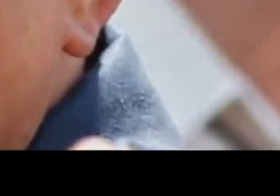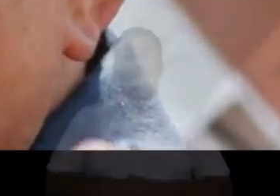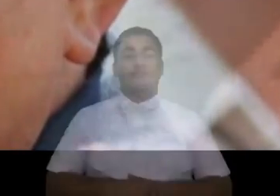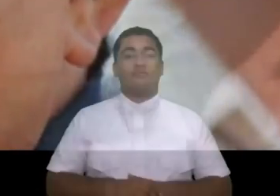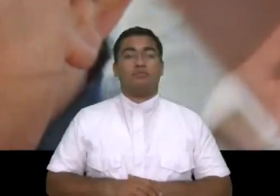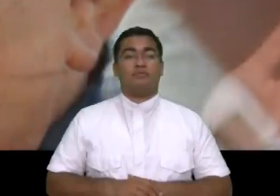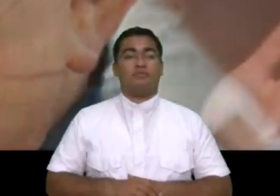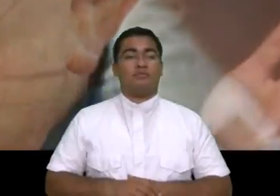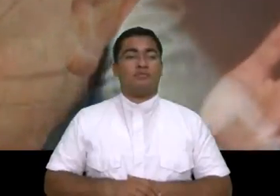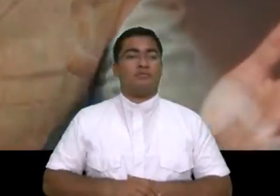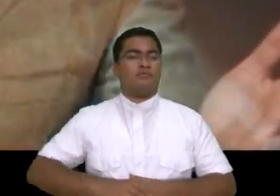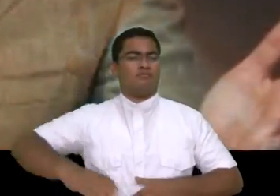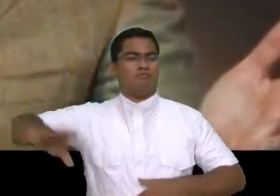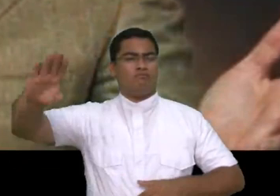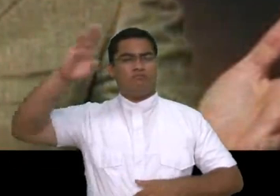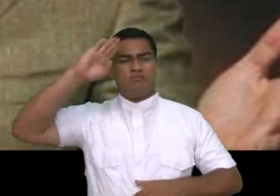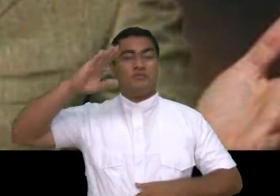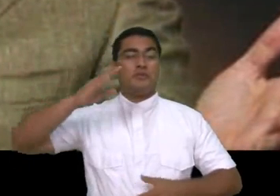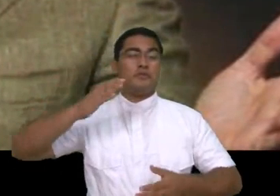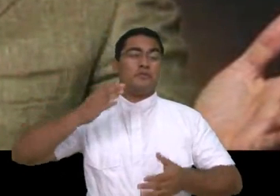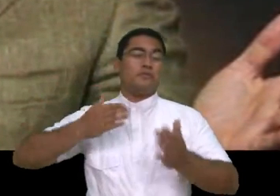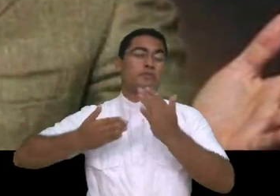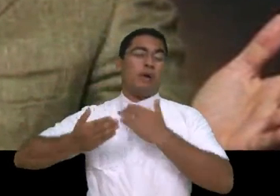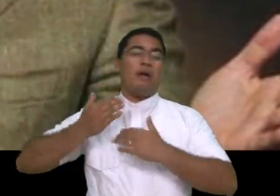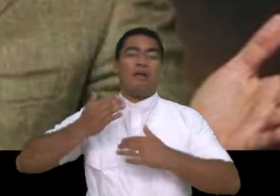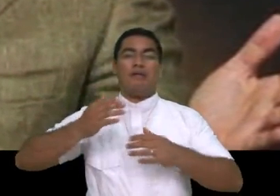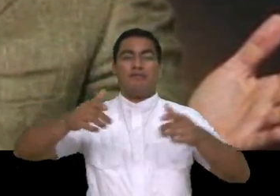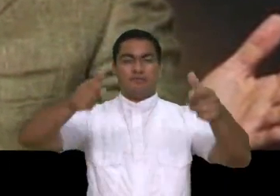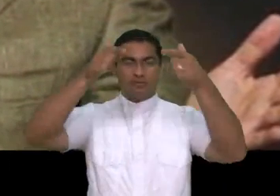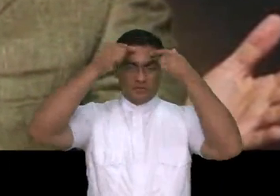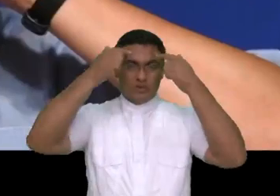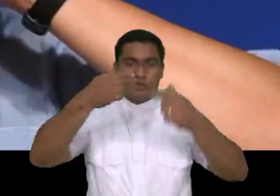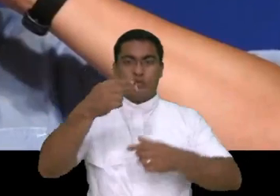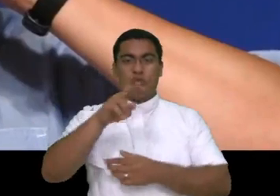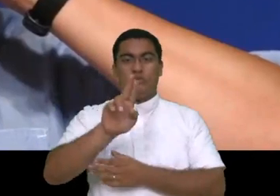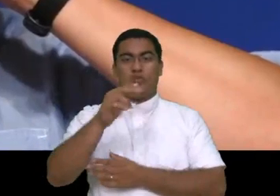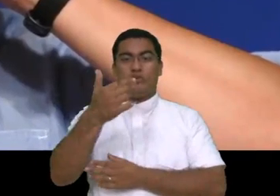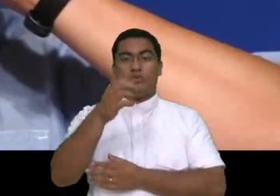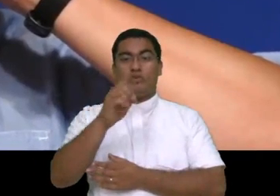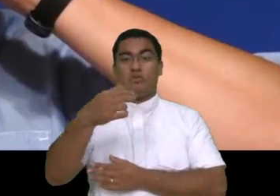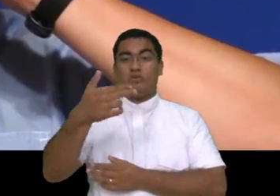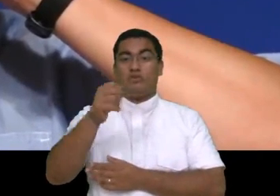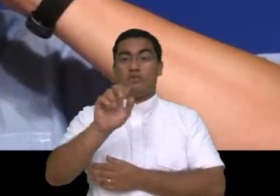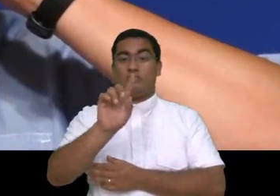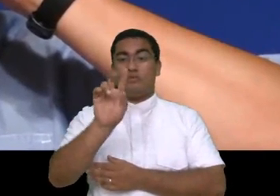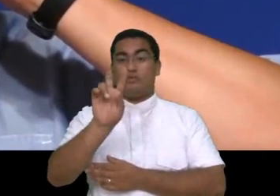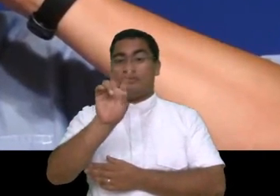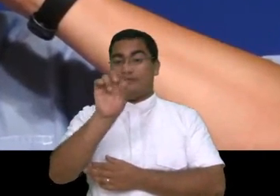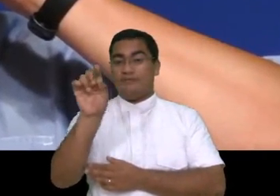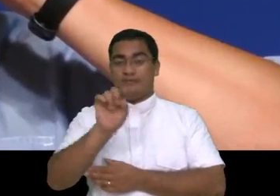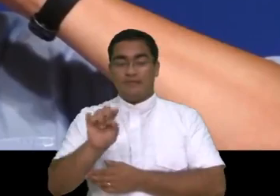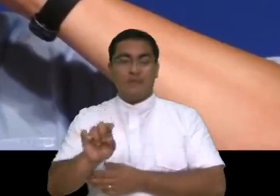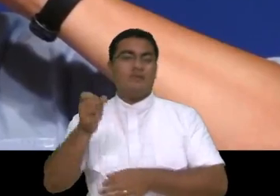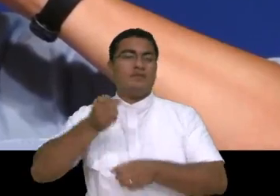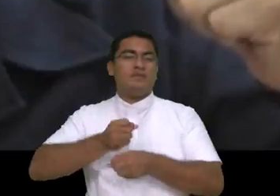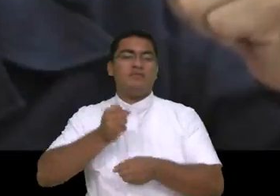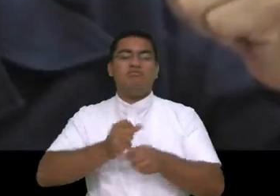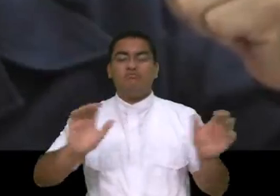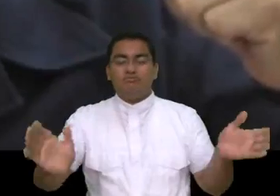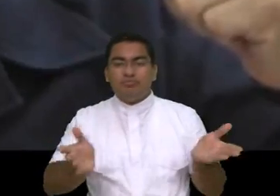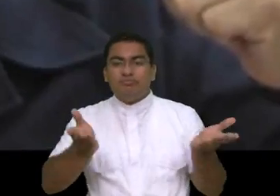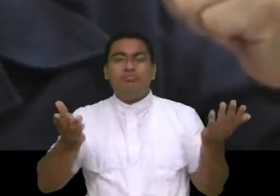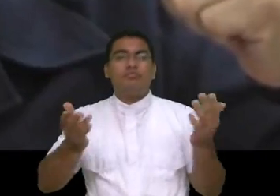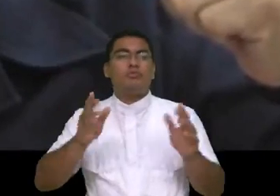El comandante Hugo Chávez Frías trabajó en la edificación de una nueva geopolítica internacional y estimuló la participación